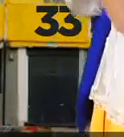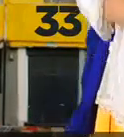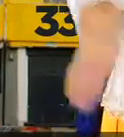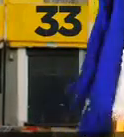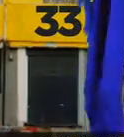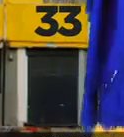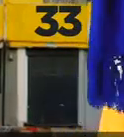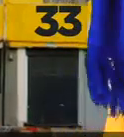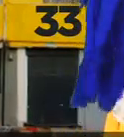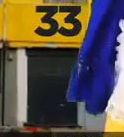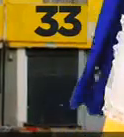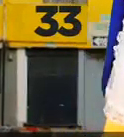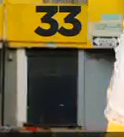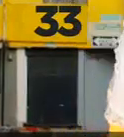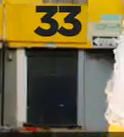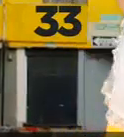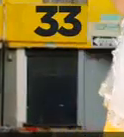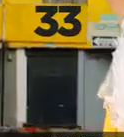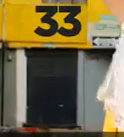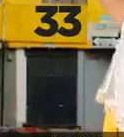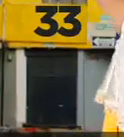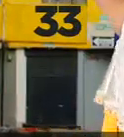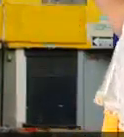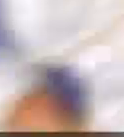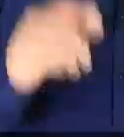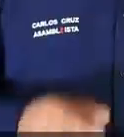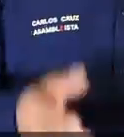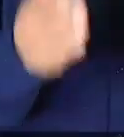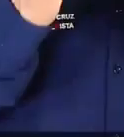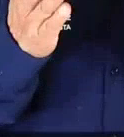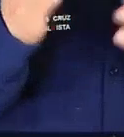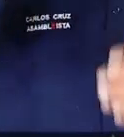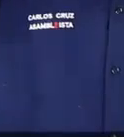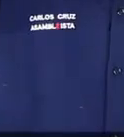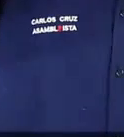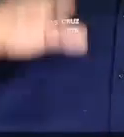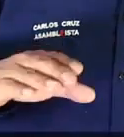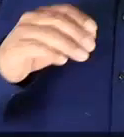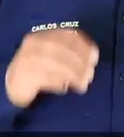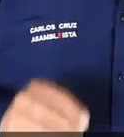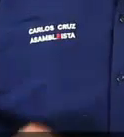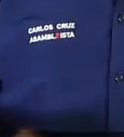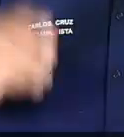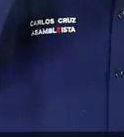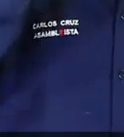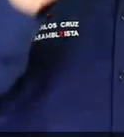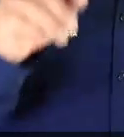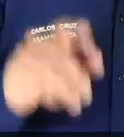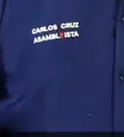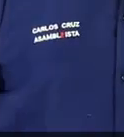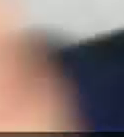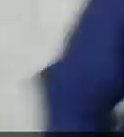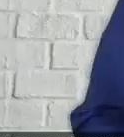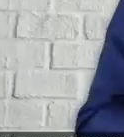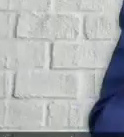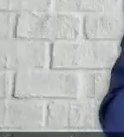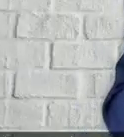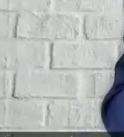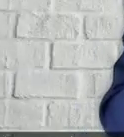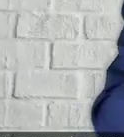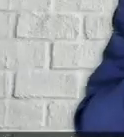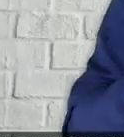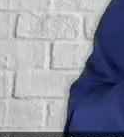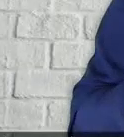vender y van robando todito, pues, madrecita. Y así bajaremos los índices de delincuencia. Si estás de